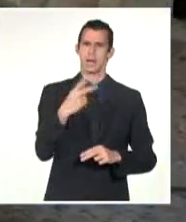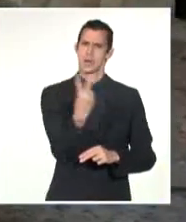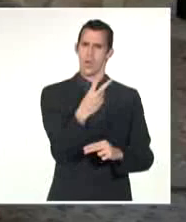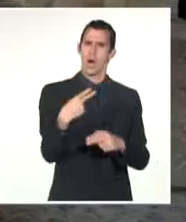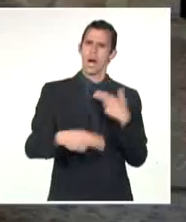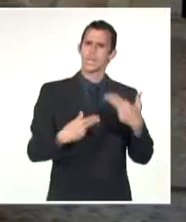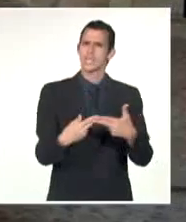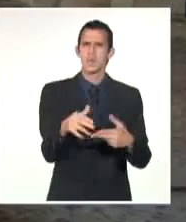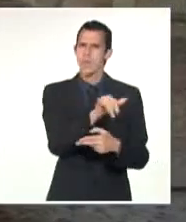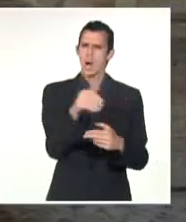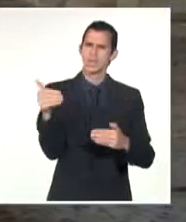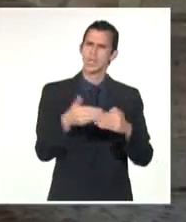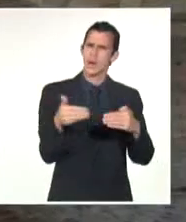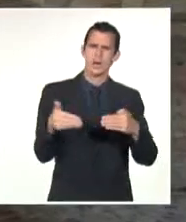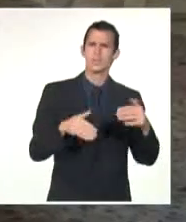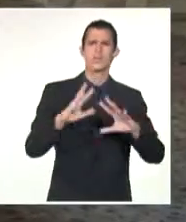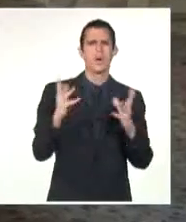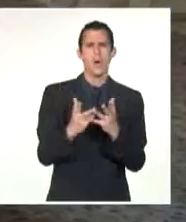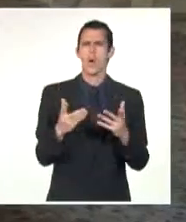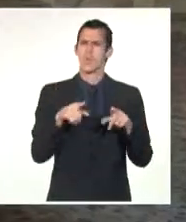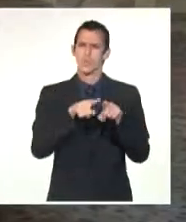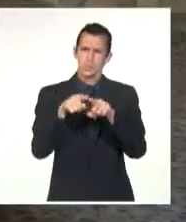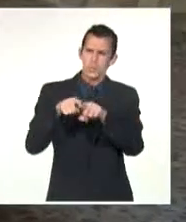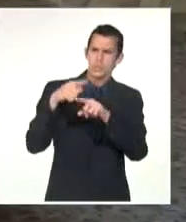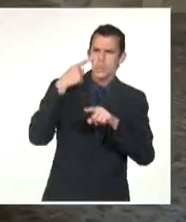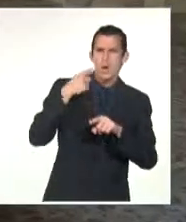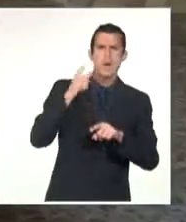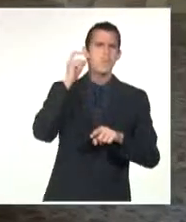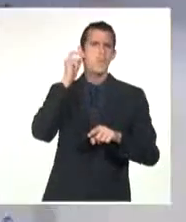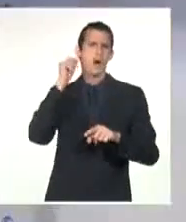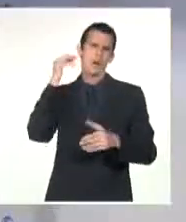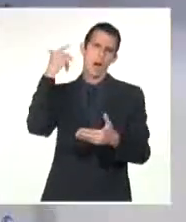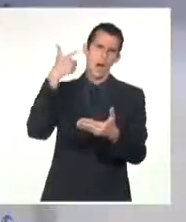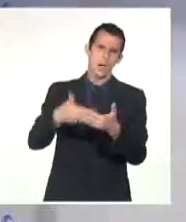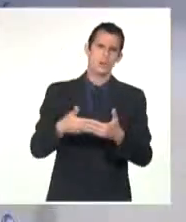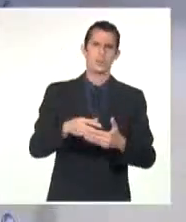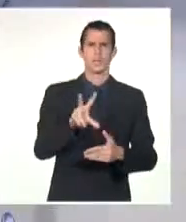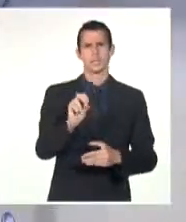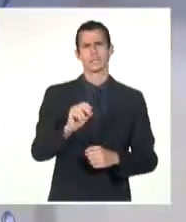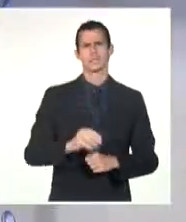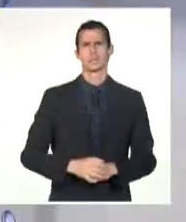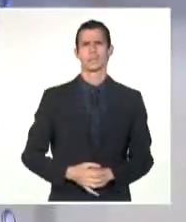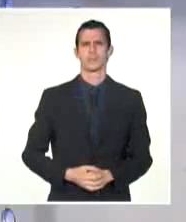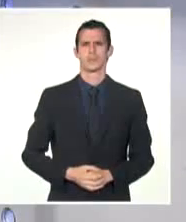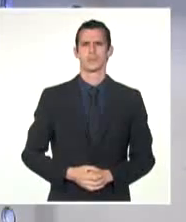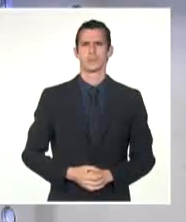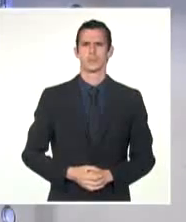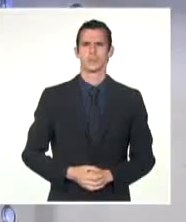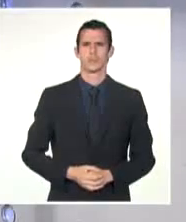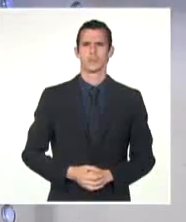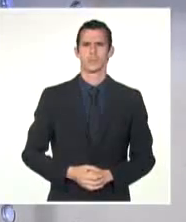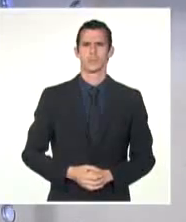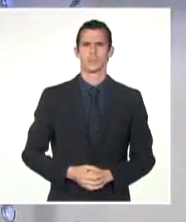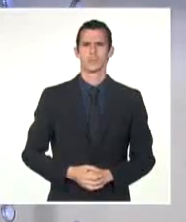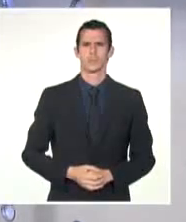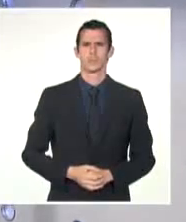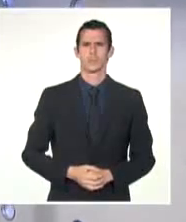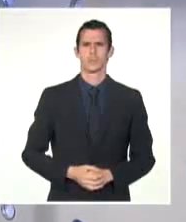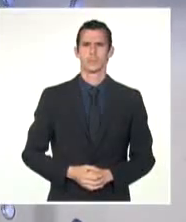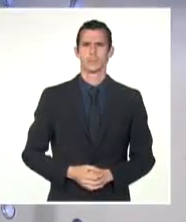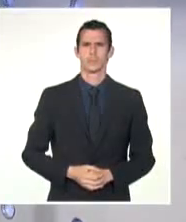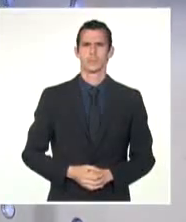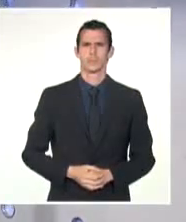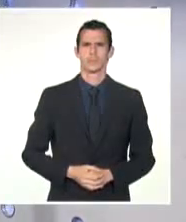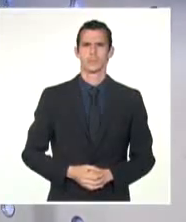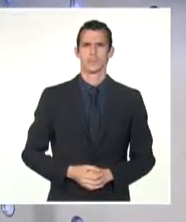de Celia mediante anécdotas que aparecen narradas en el texto. El colectivo titiritero Alas Teatro de Pinar del